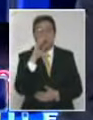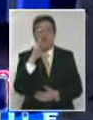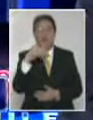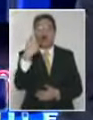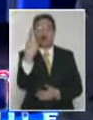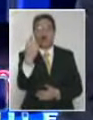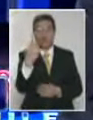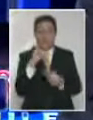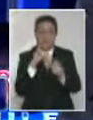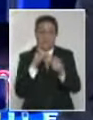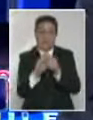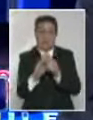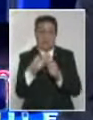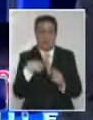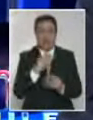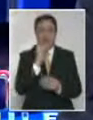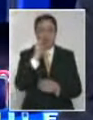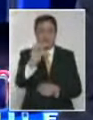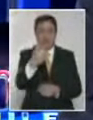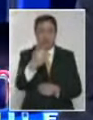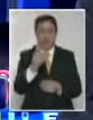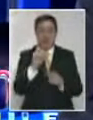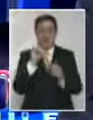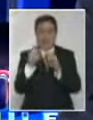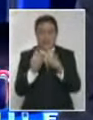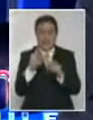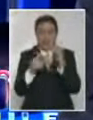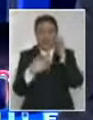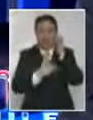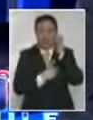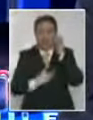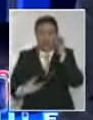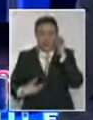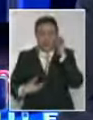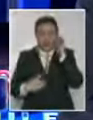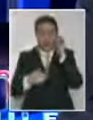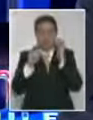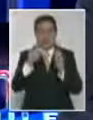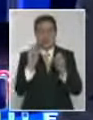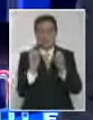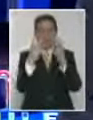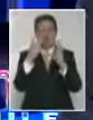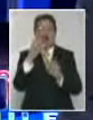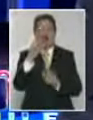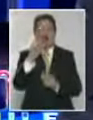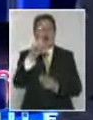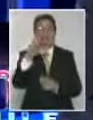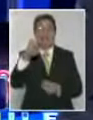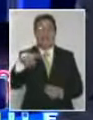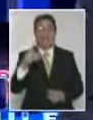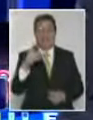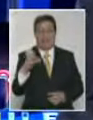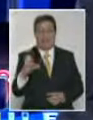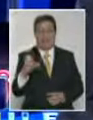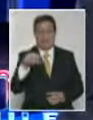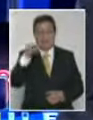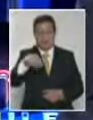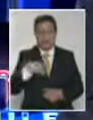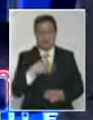a defender el gobierno constitucional y elegido democráticamente a Salvador Allende. Eso era nuestro